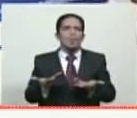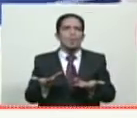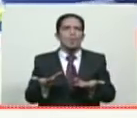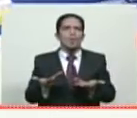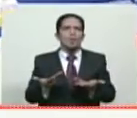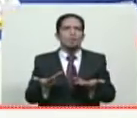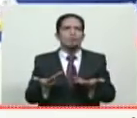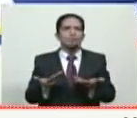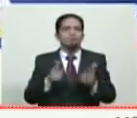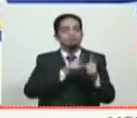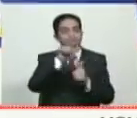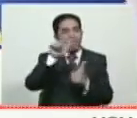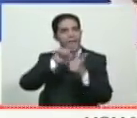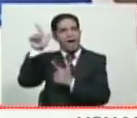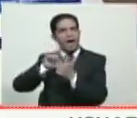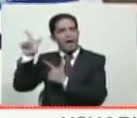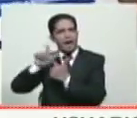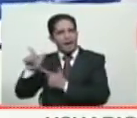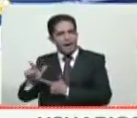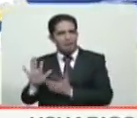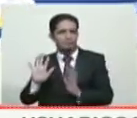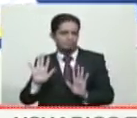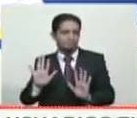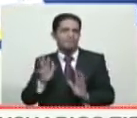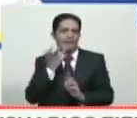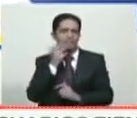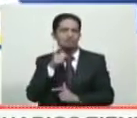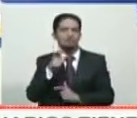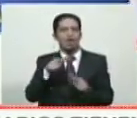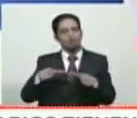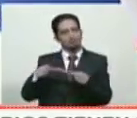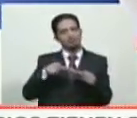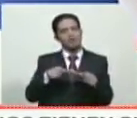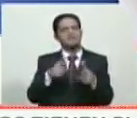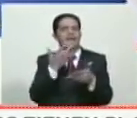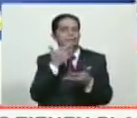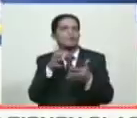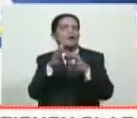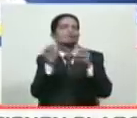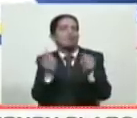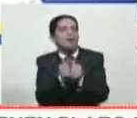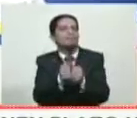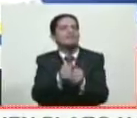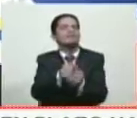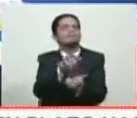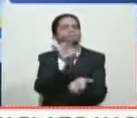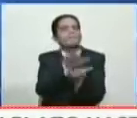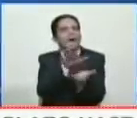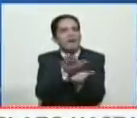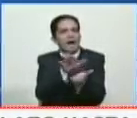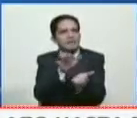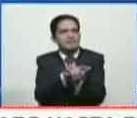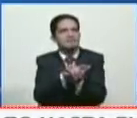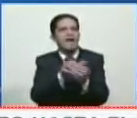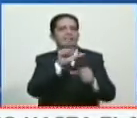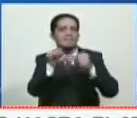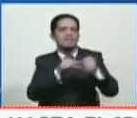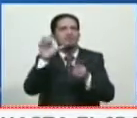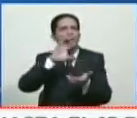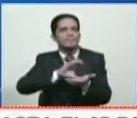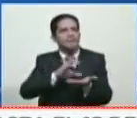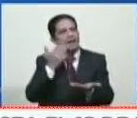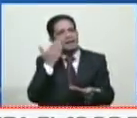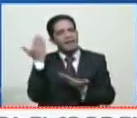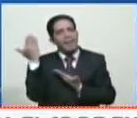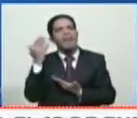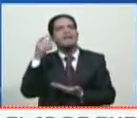se realizaron los desplazamientos, sobre todo hacia las zonas turísticas, como Anzoátegui, como Nueva Esparta, como Distrito Capital,